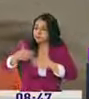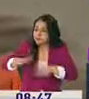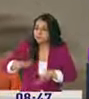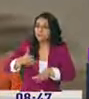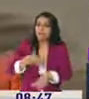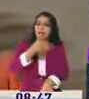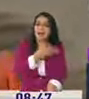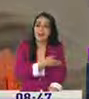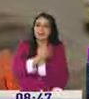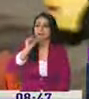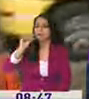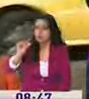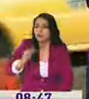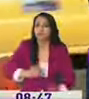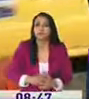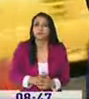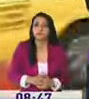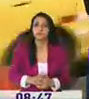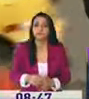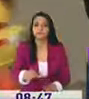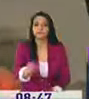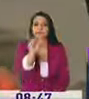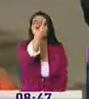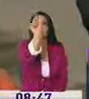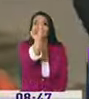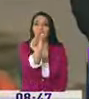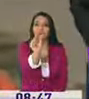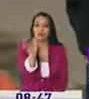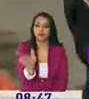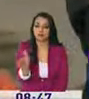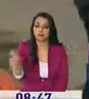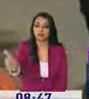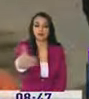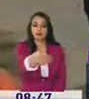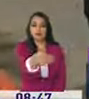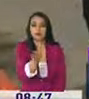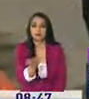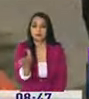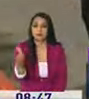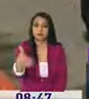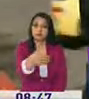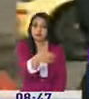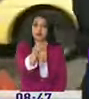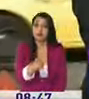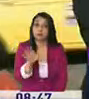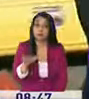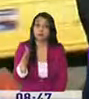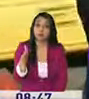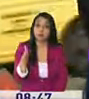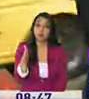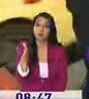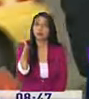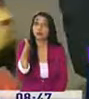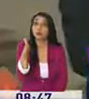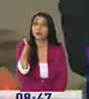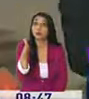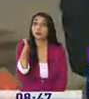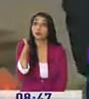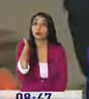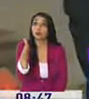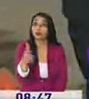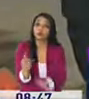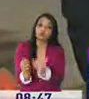pequeña, quisiéramos saber, en la calle Italia, por ejemplo, en la esquina, la calle, la flecha señala que puede seguir en el sentido hacia